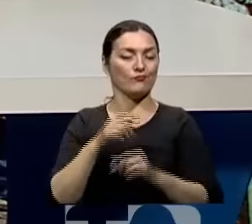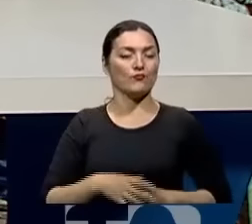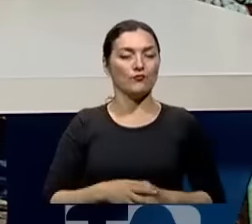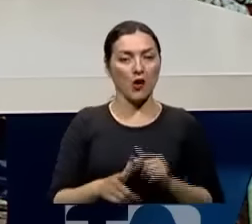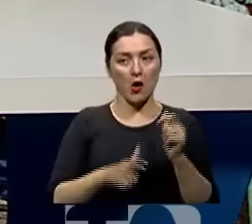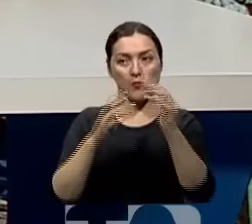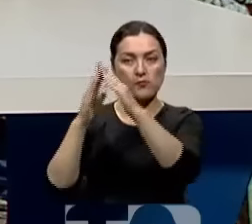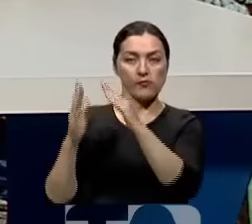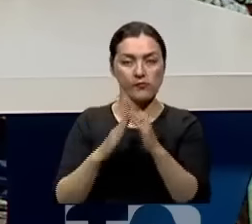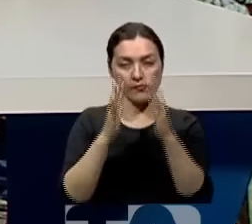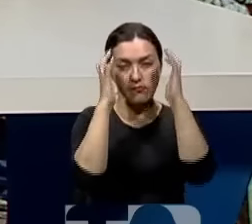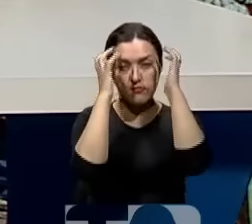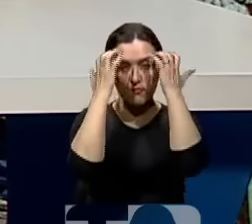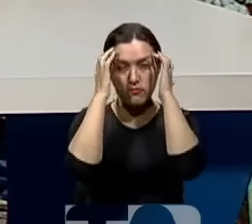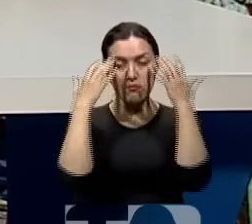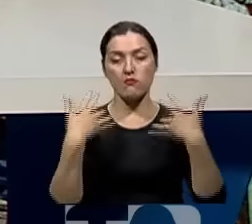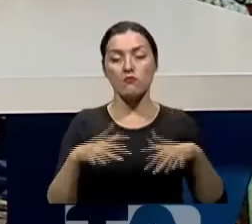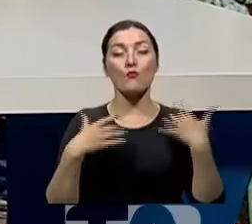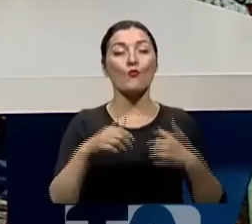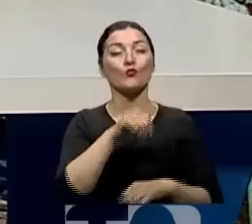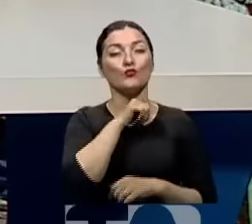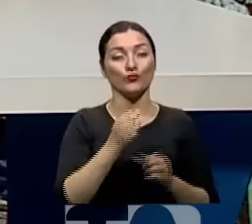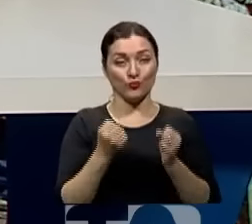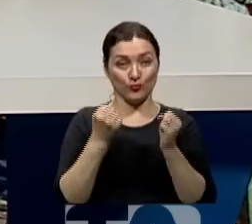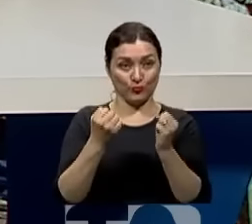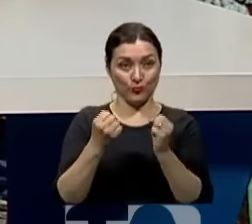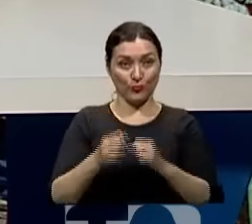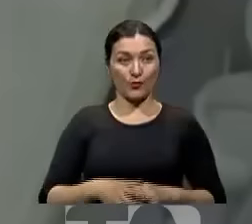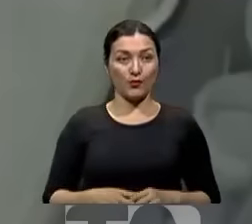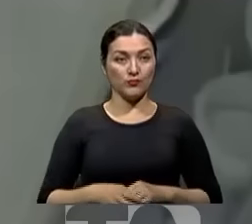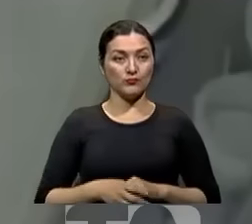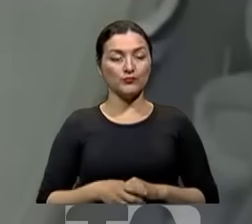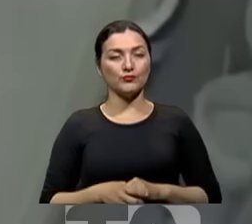hay bastante preocupación por el incremento de hechos delictivos.